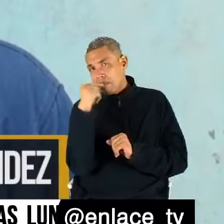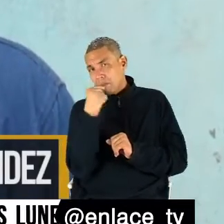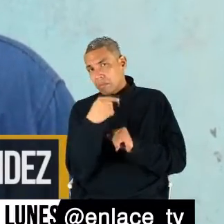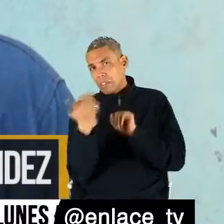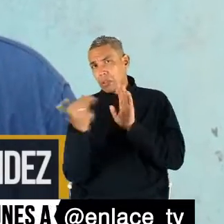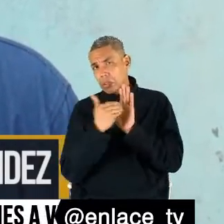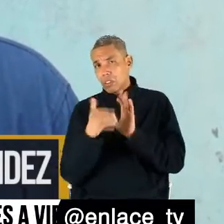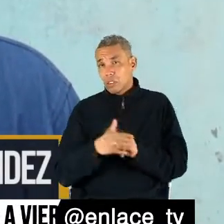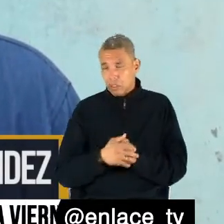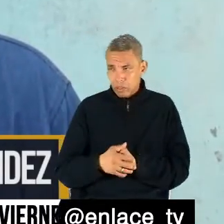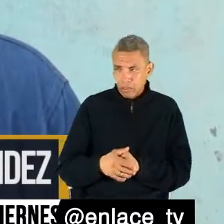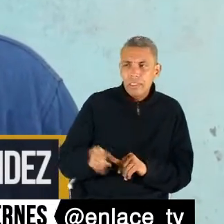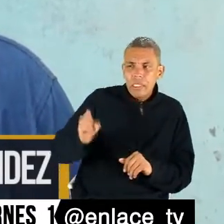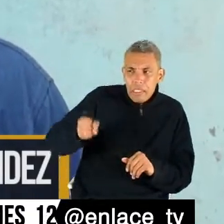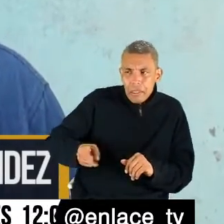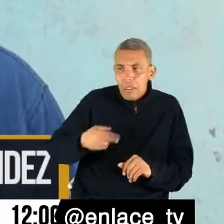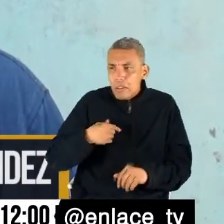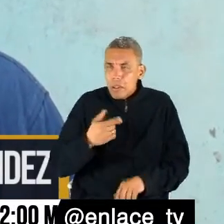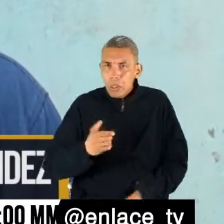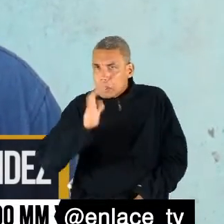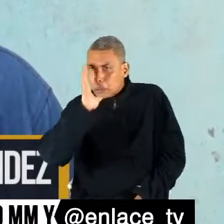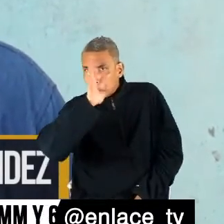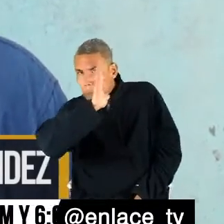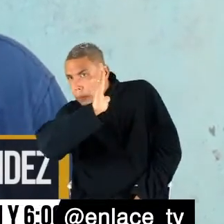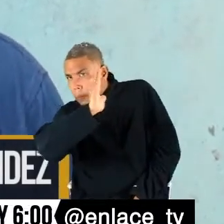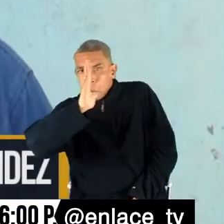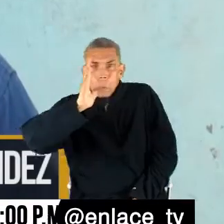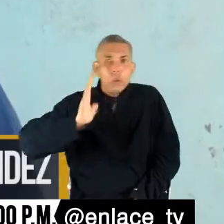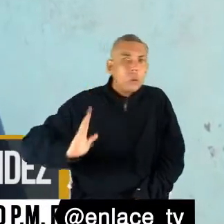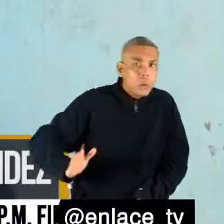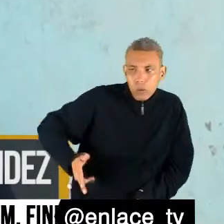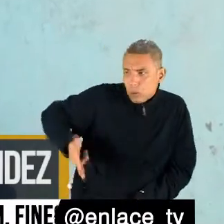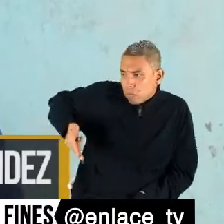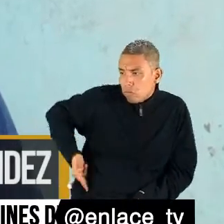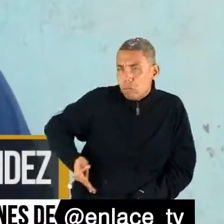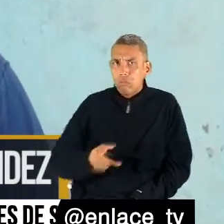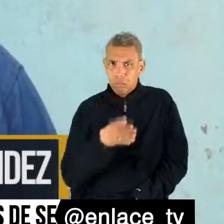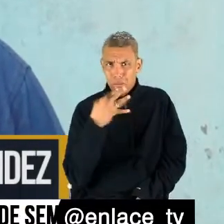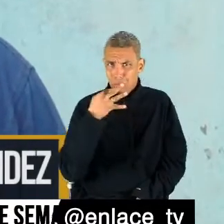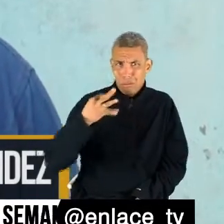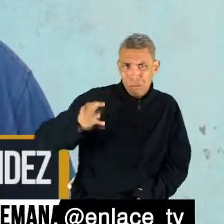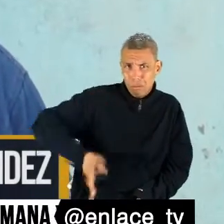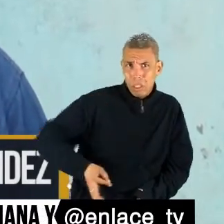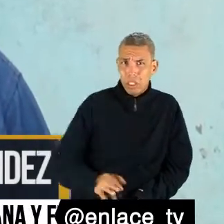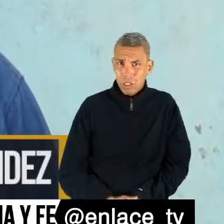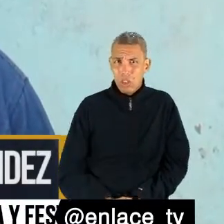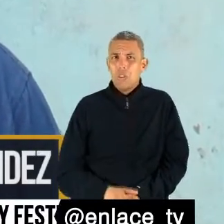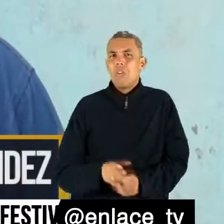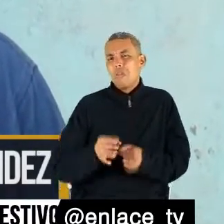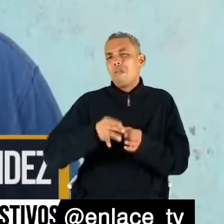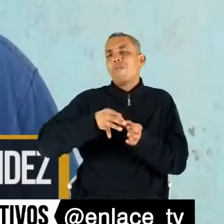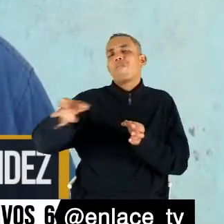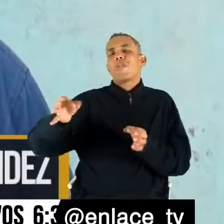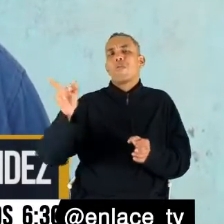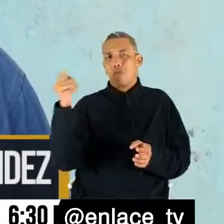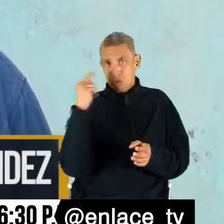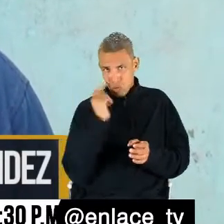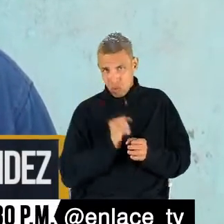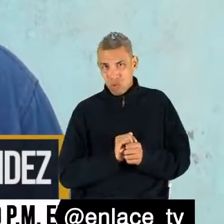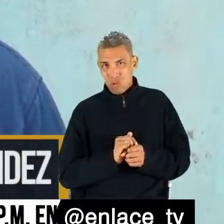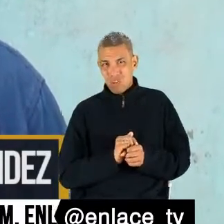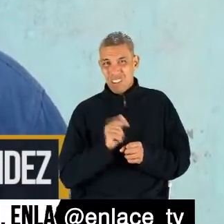llegó directamente a ustedes fue esa, que yo era una persona oriunda de La Dorada Caldas y que estaba melodeando el lugar junto